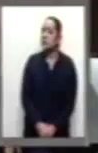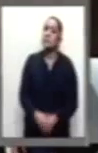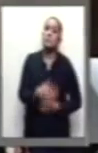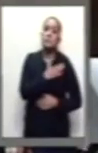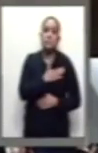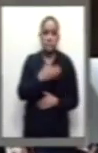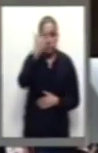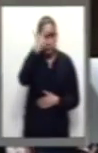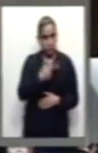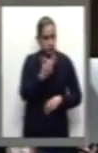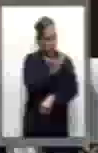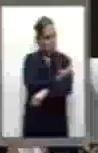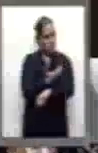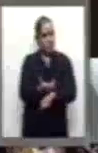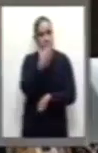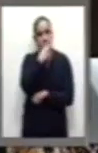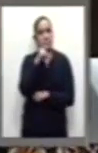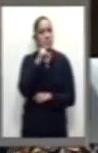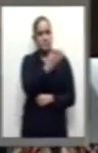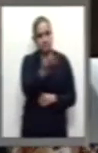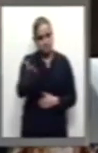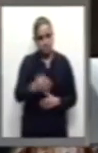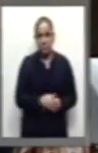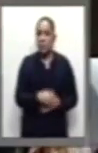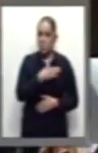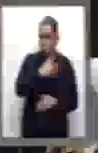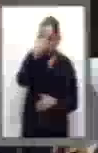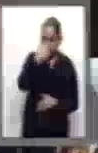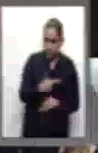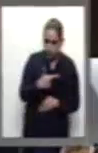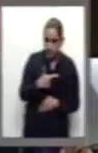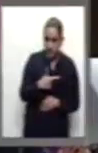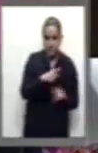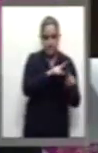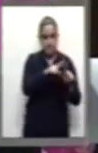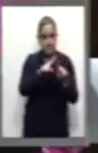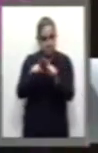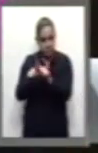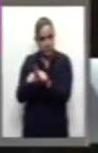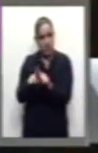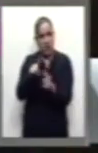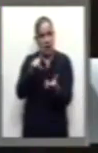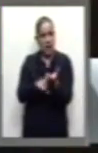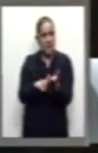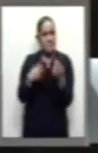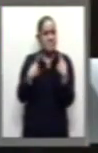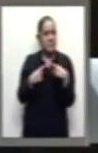Buenas noches, compañeras y compañeras. Buenas noches al público que nos acompaña en el...